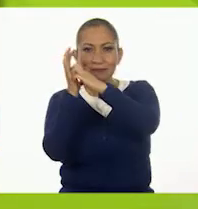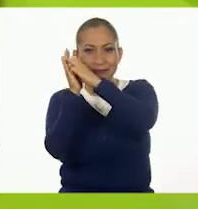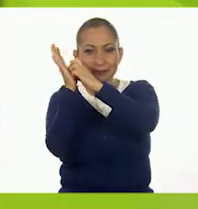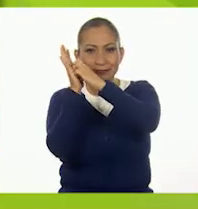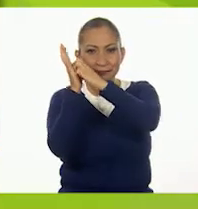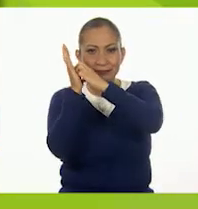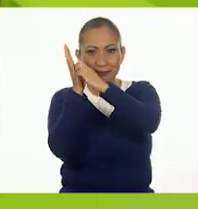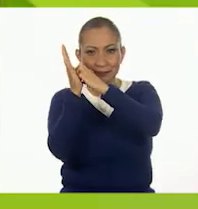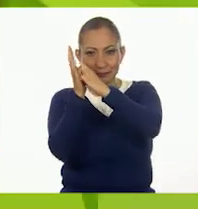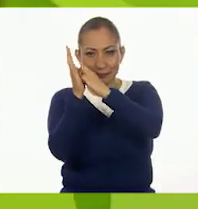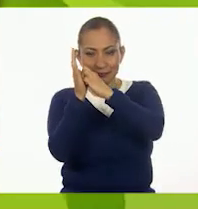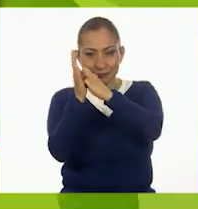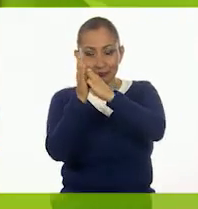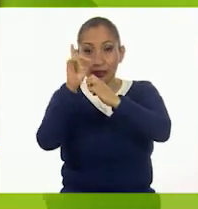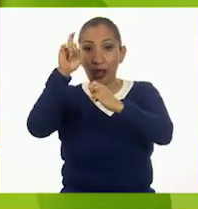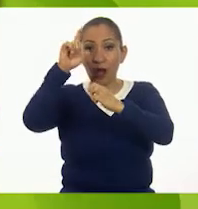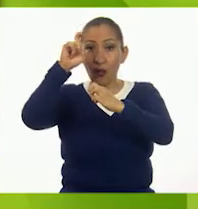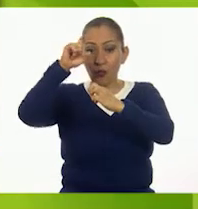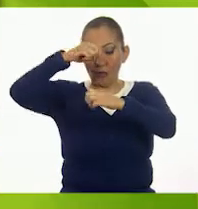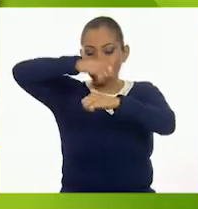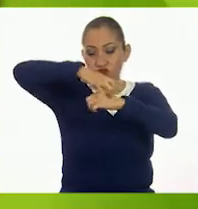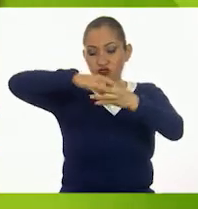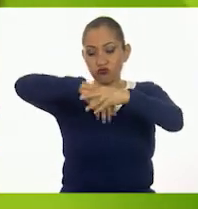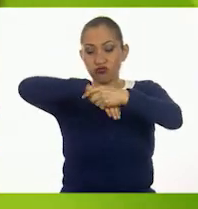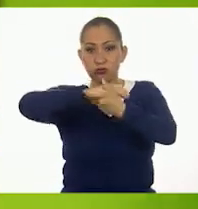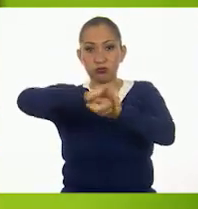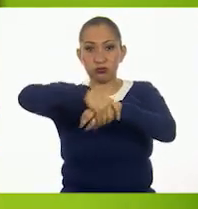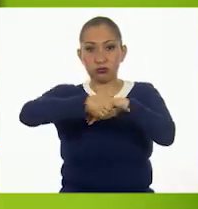uñas. Enjuaga tus manos con agua.